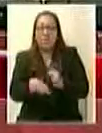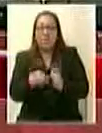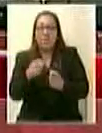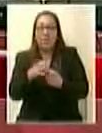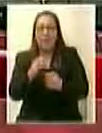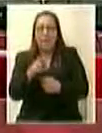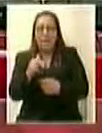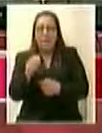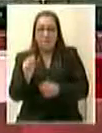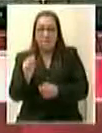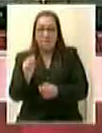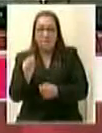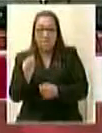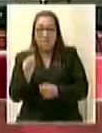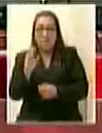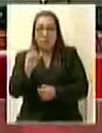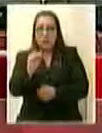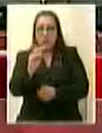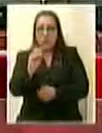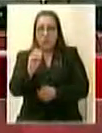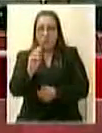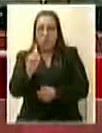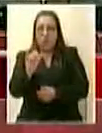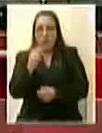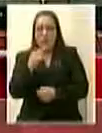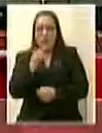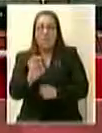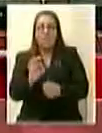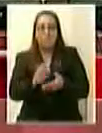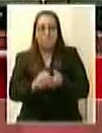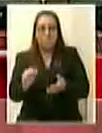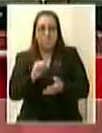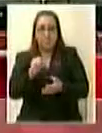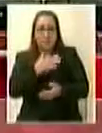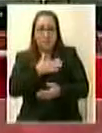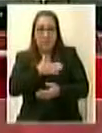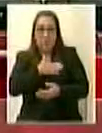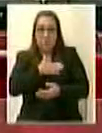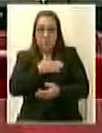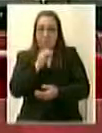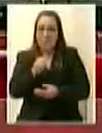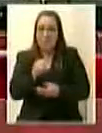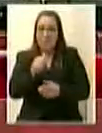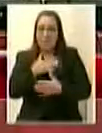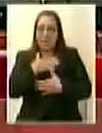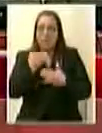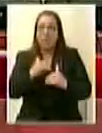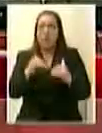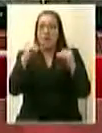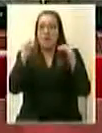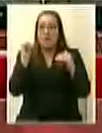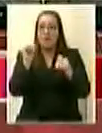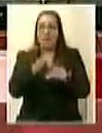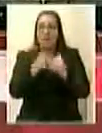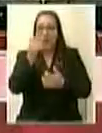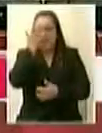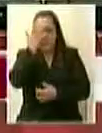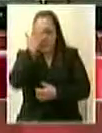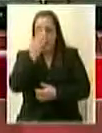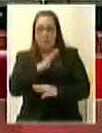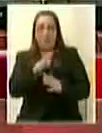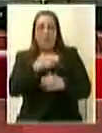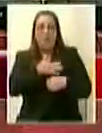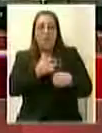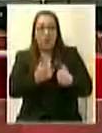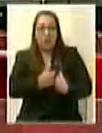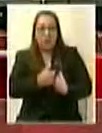grasa. El sodio, que genera la hipertensión y está predisponiendo a la gente a la presión alta y a las enfermedades